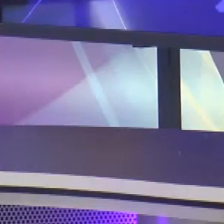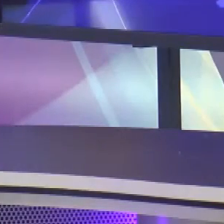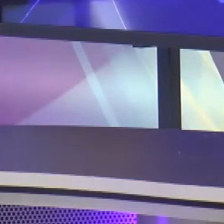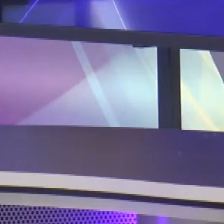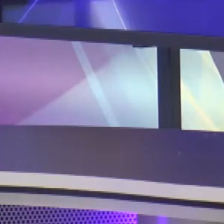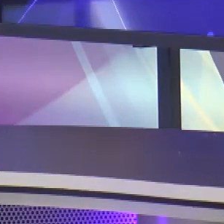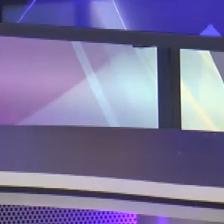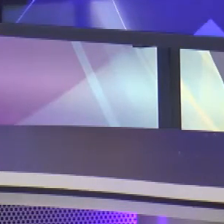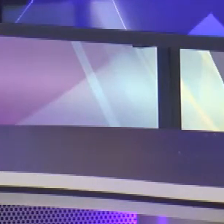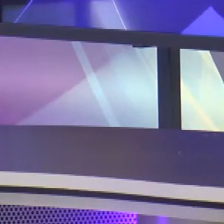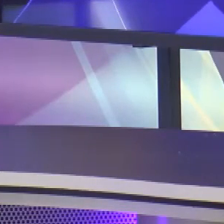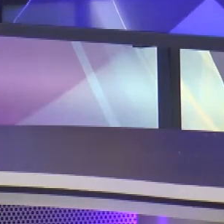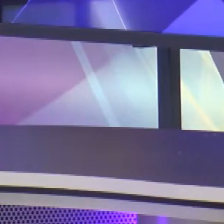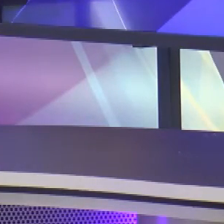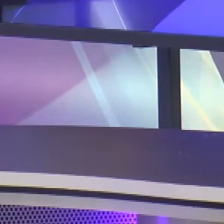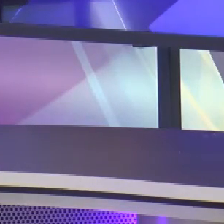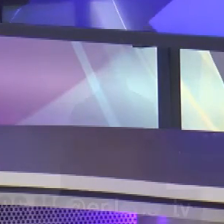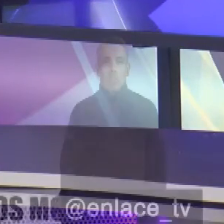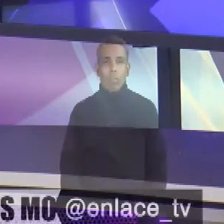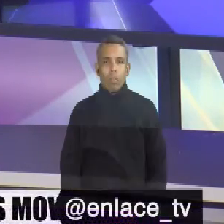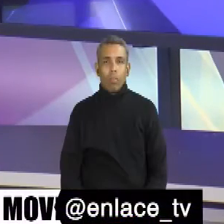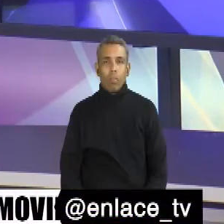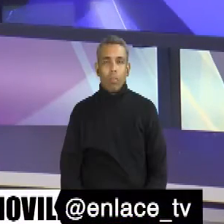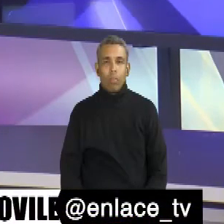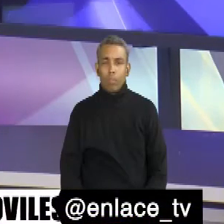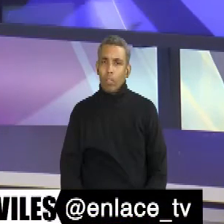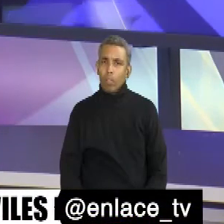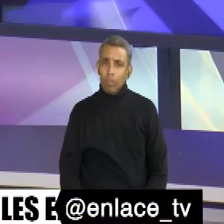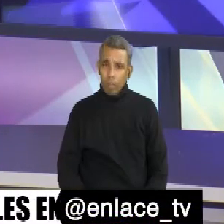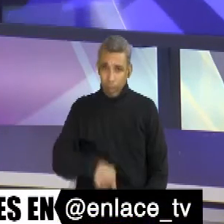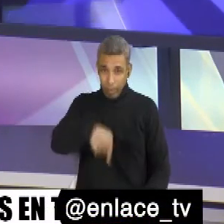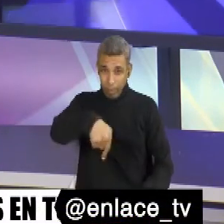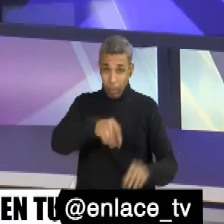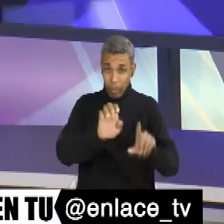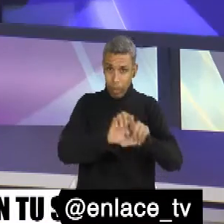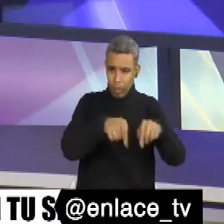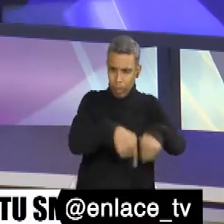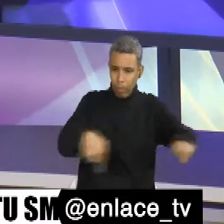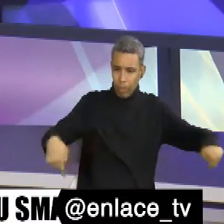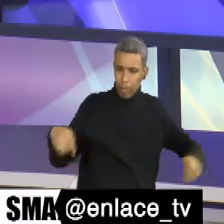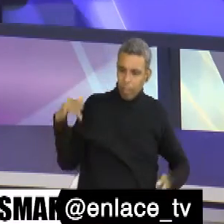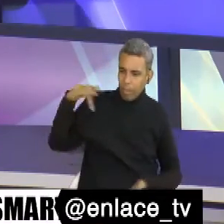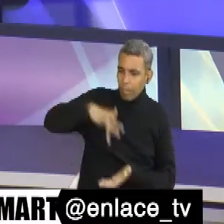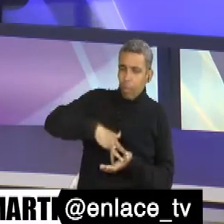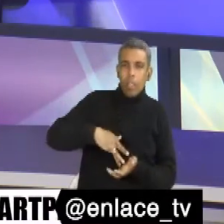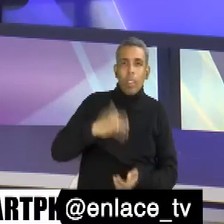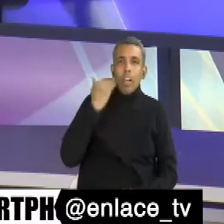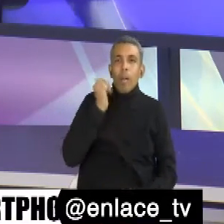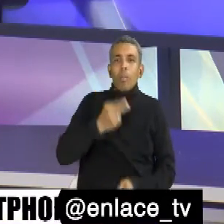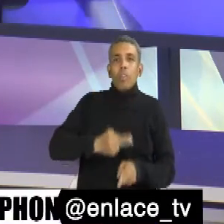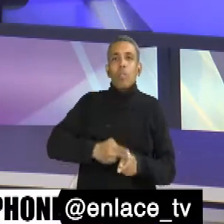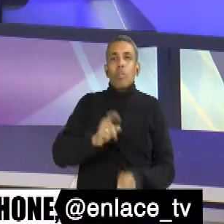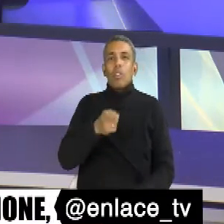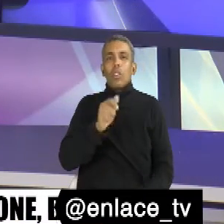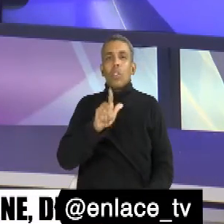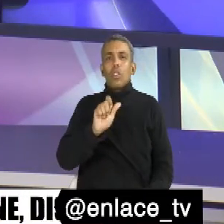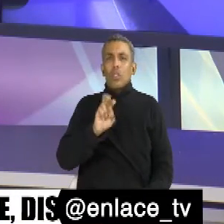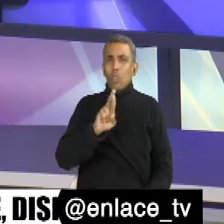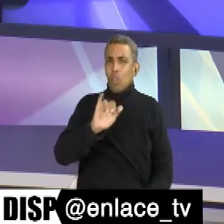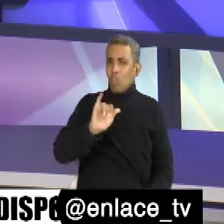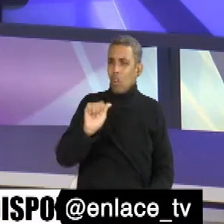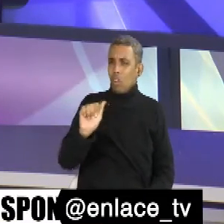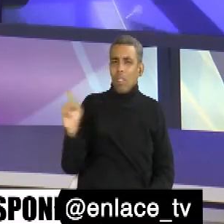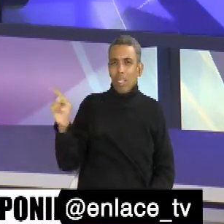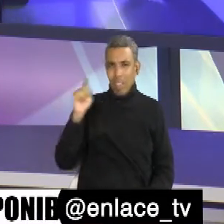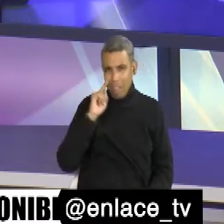Continuamos con más información y a esta hora en el set de Enlace Noticias se encuentra con nosotros Gloria Perdomo, asistente de la Escuela de Artes Las Tablas, quien va